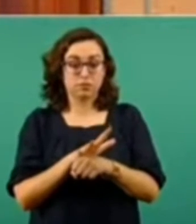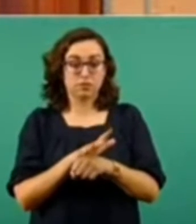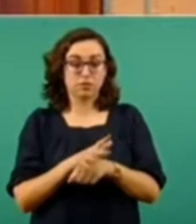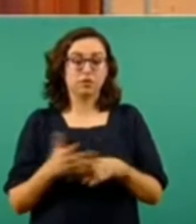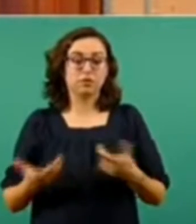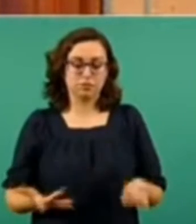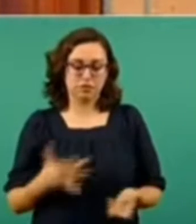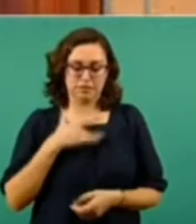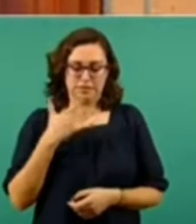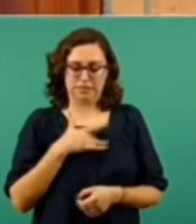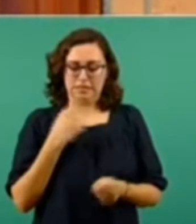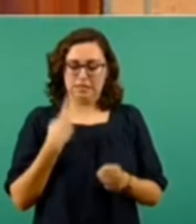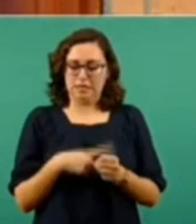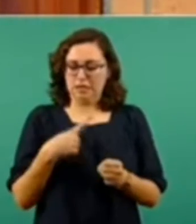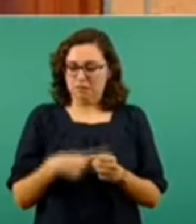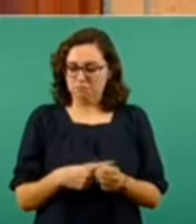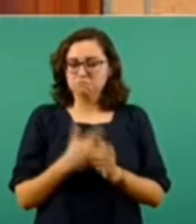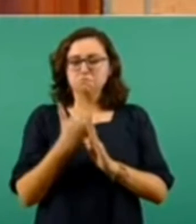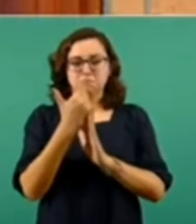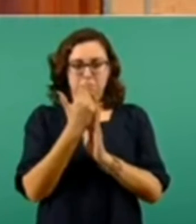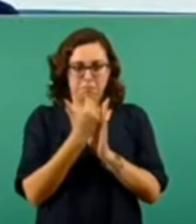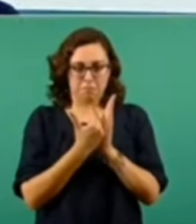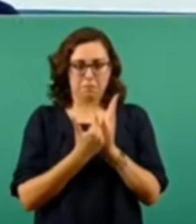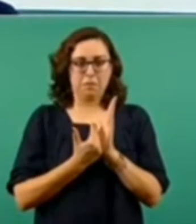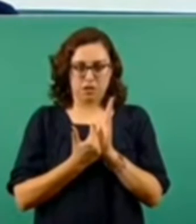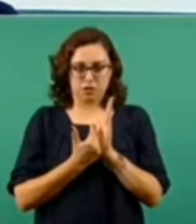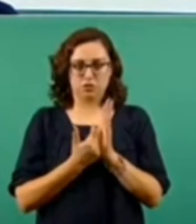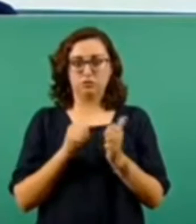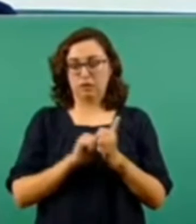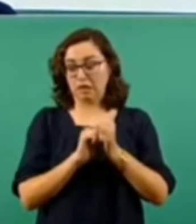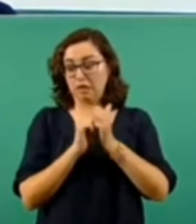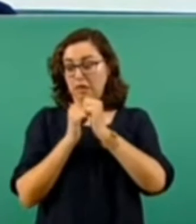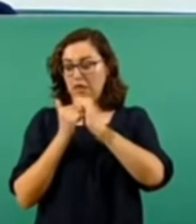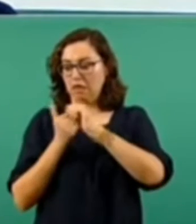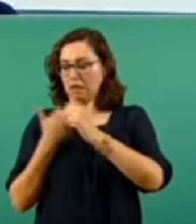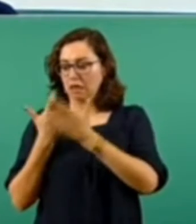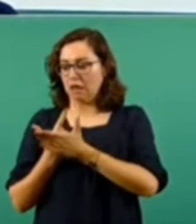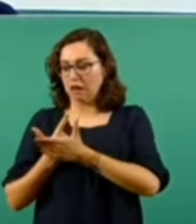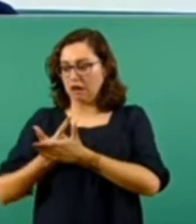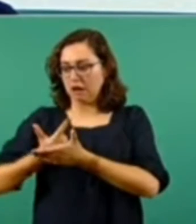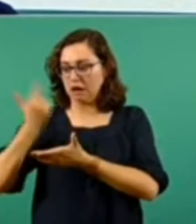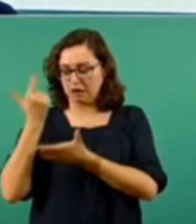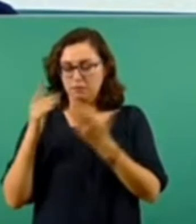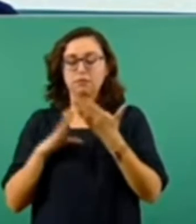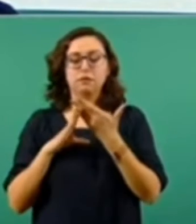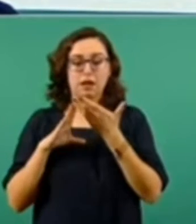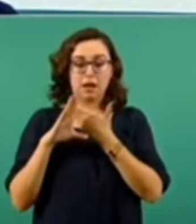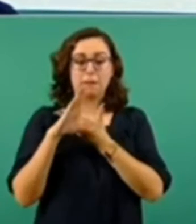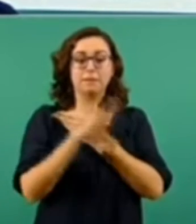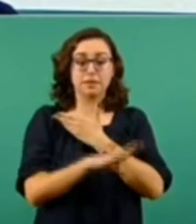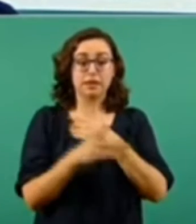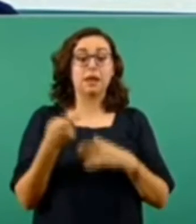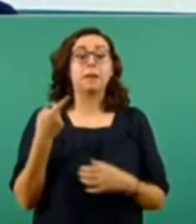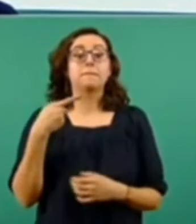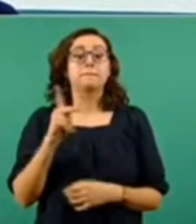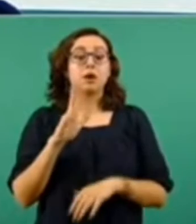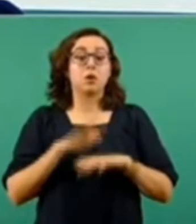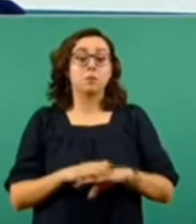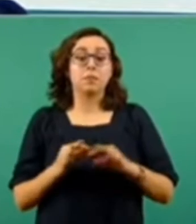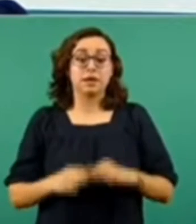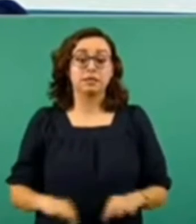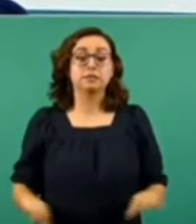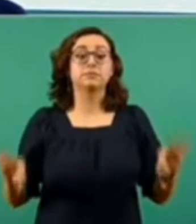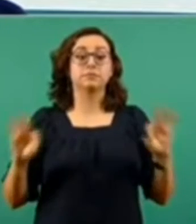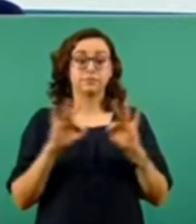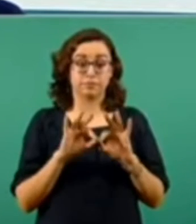aparición de signos y síntomas cuando una persona se contagia, sobre todo evitar la presencia de enfermedad grave, pero no